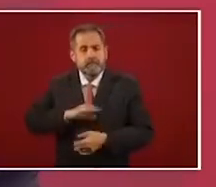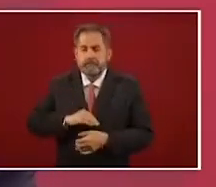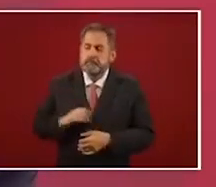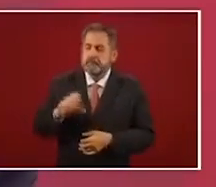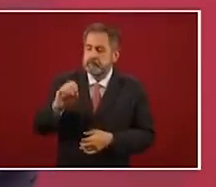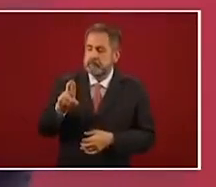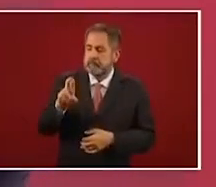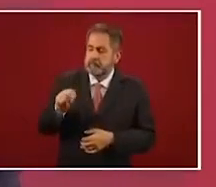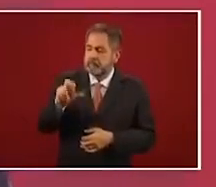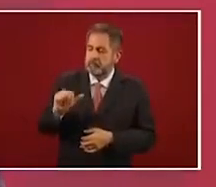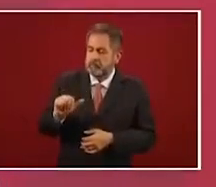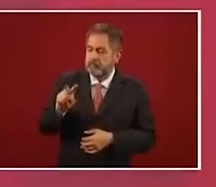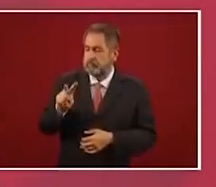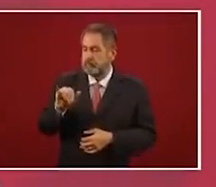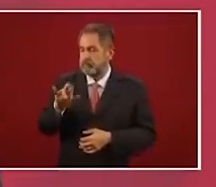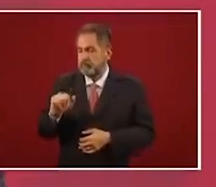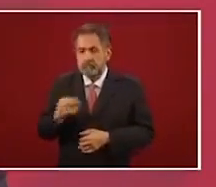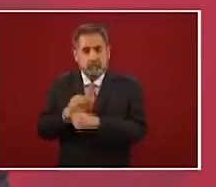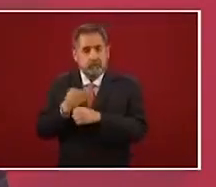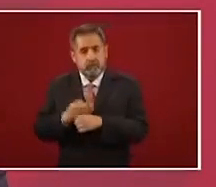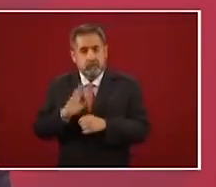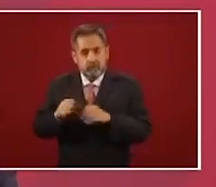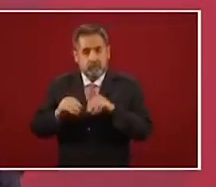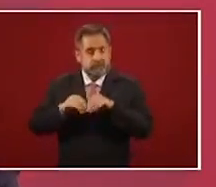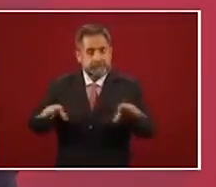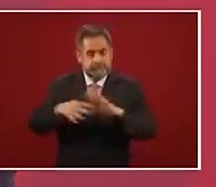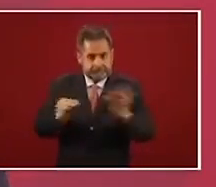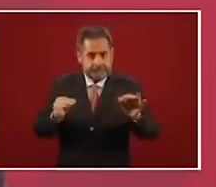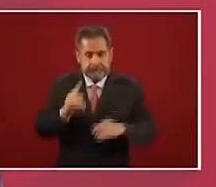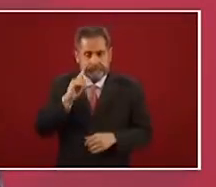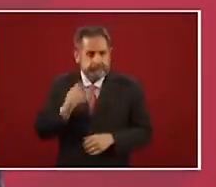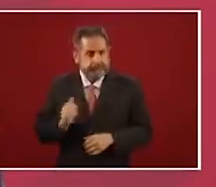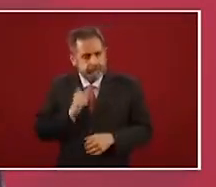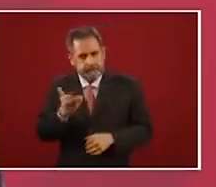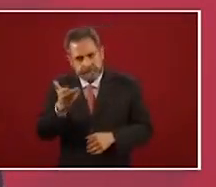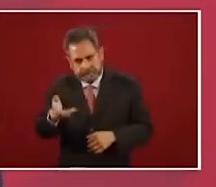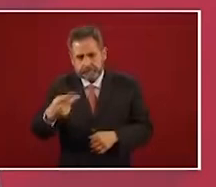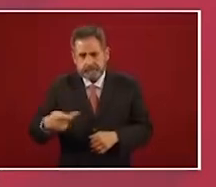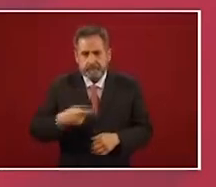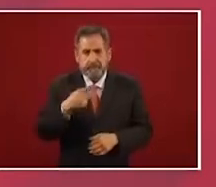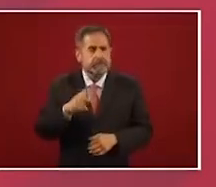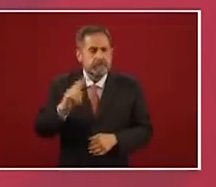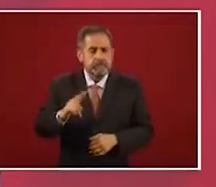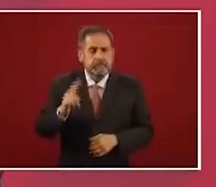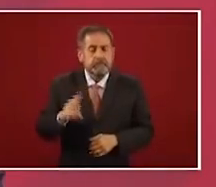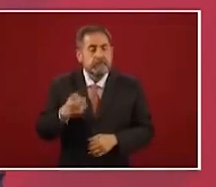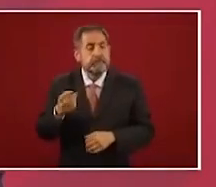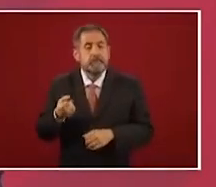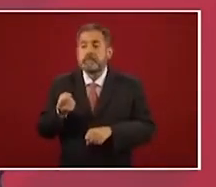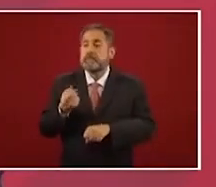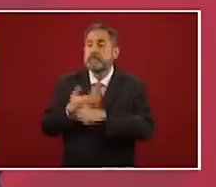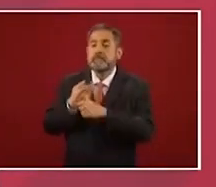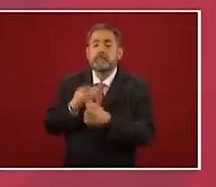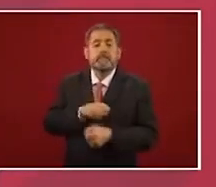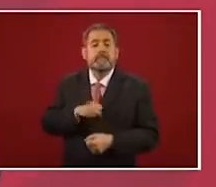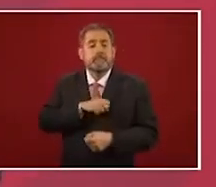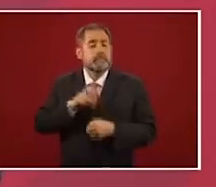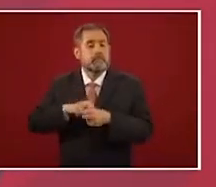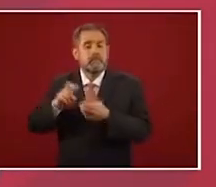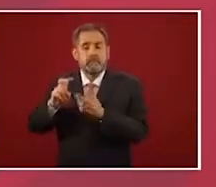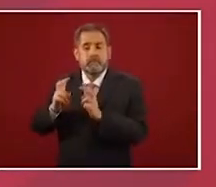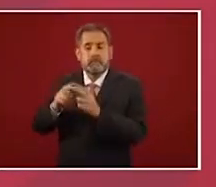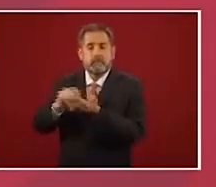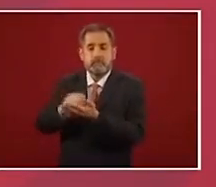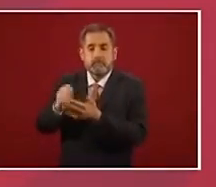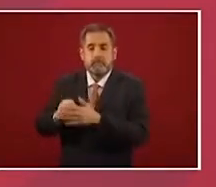elemento técnico. Ya está saliendo en este momento el comunicado de hoy. Pero a propósito de la pregunta, efectivamente la secretaria de Salud de Tamaulipas, la doctora